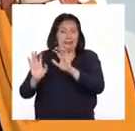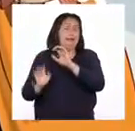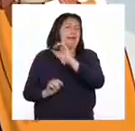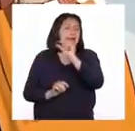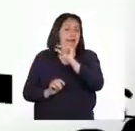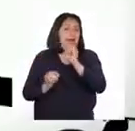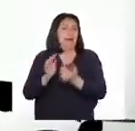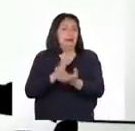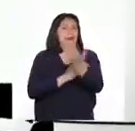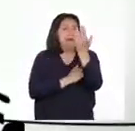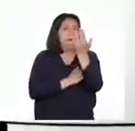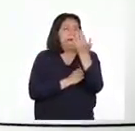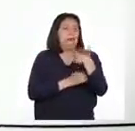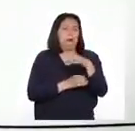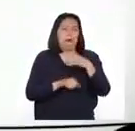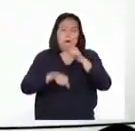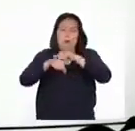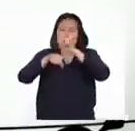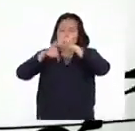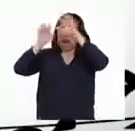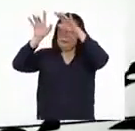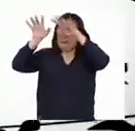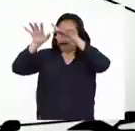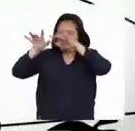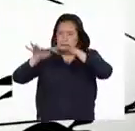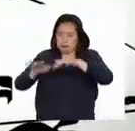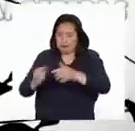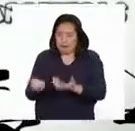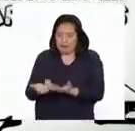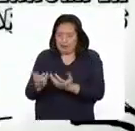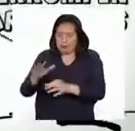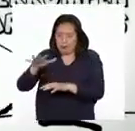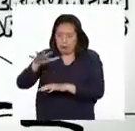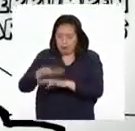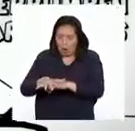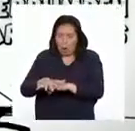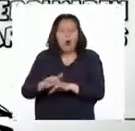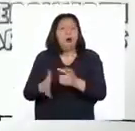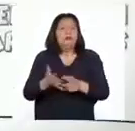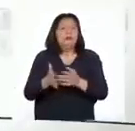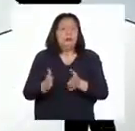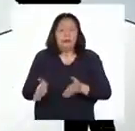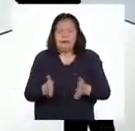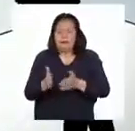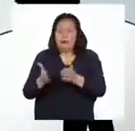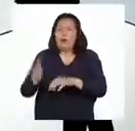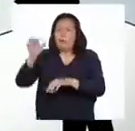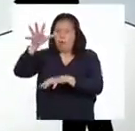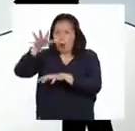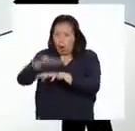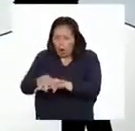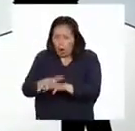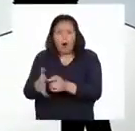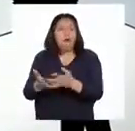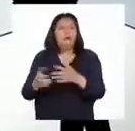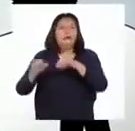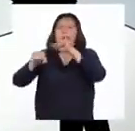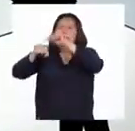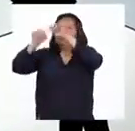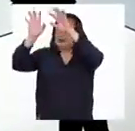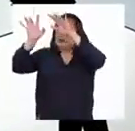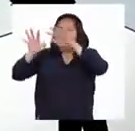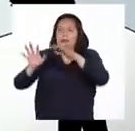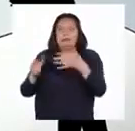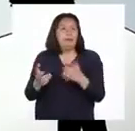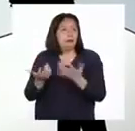día. La nieve cubre los pastos y los cultivos, interrumpe las carreteras. Cuando hay nevadas, hay